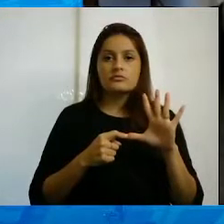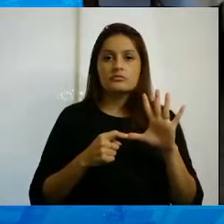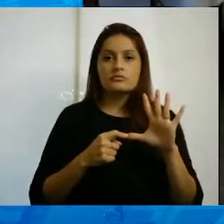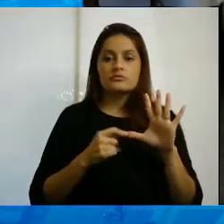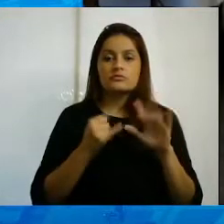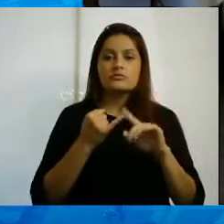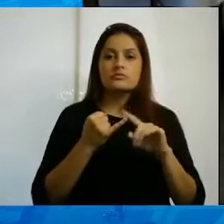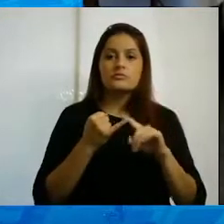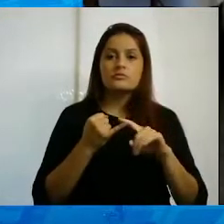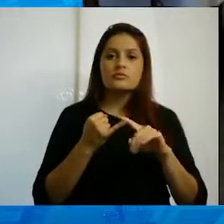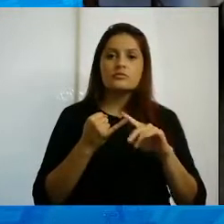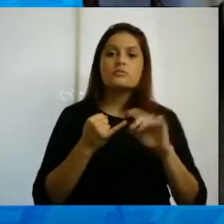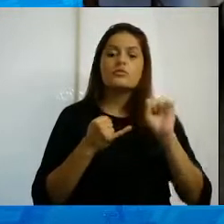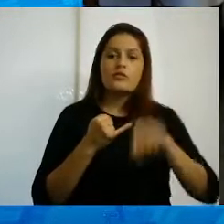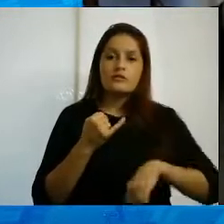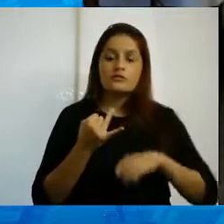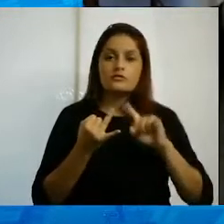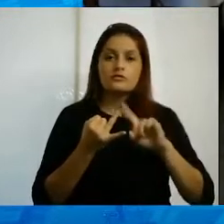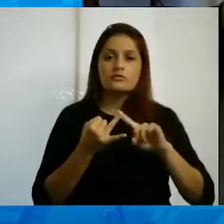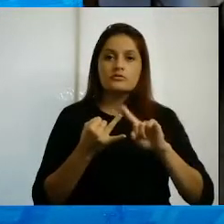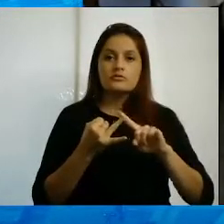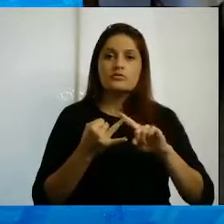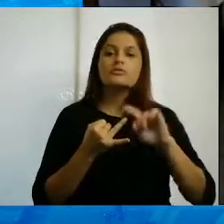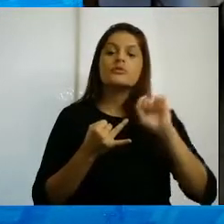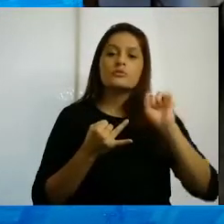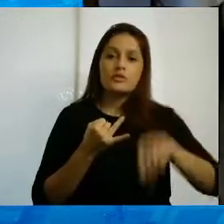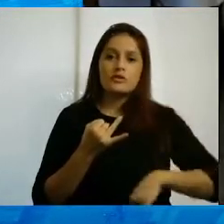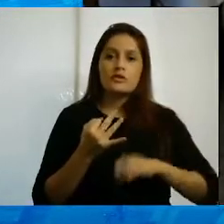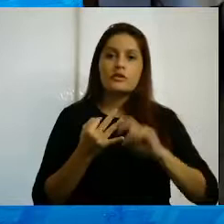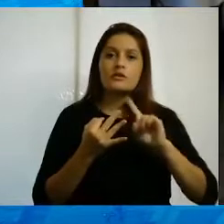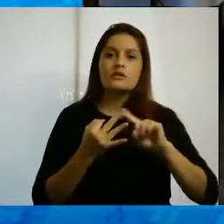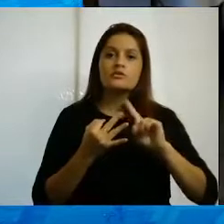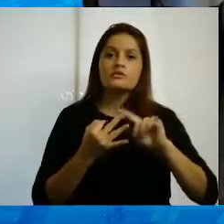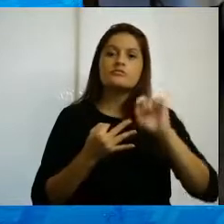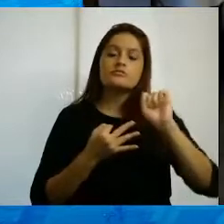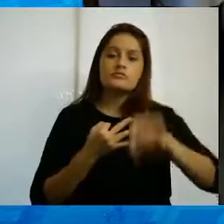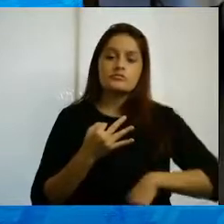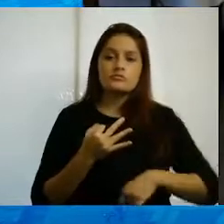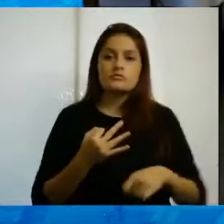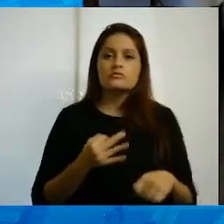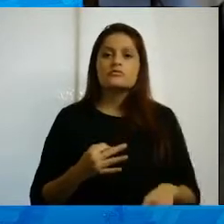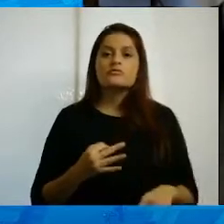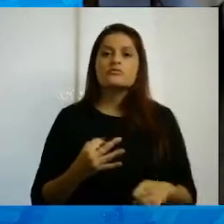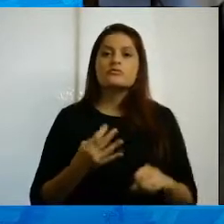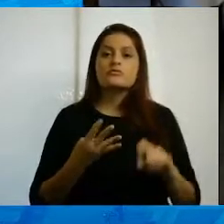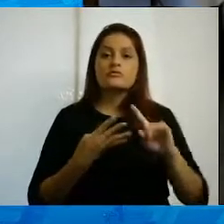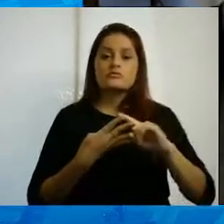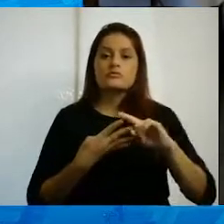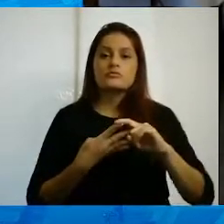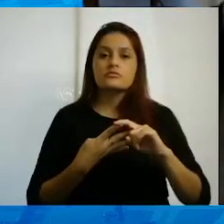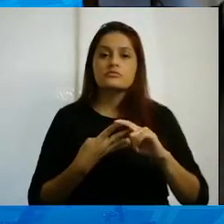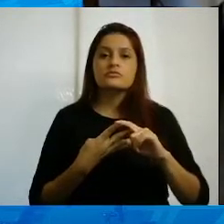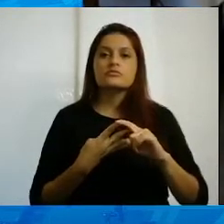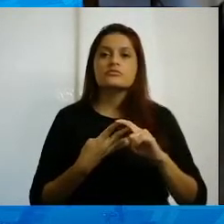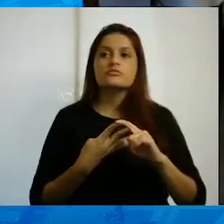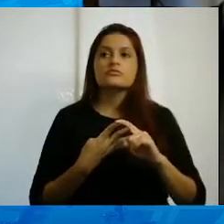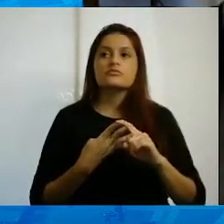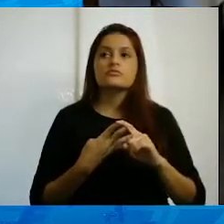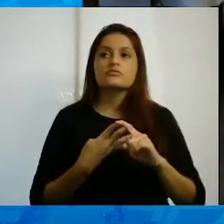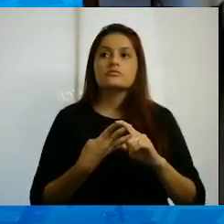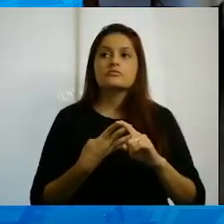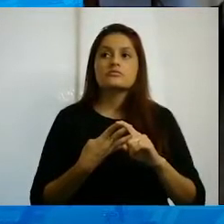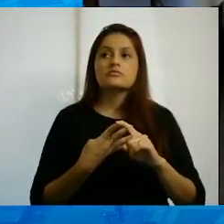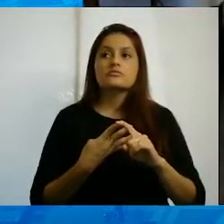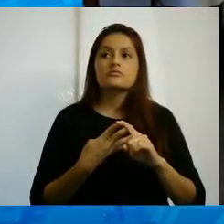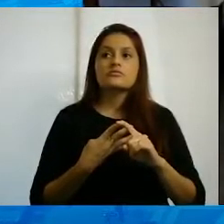Pérez. Apruebo. Rojas. Apruebo. Mendoza. Apruebo. Alcaldesa. Aprueba. Puede faltar